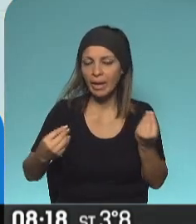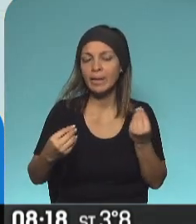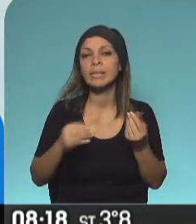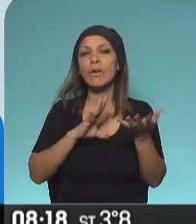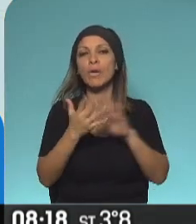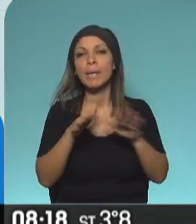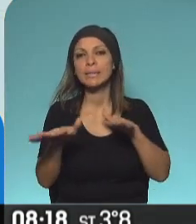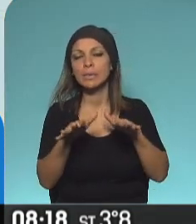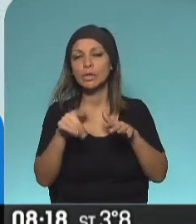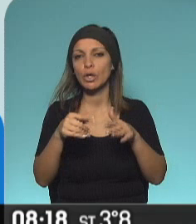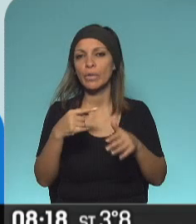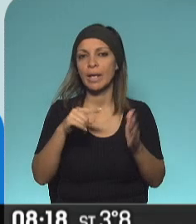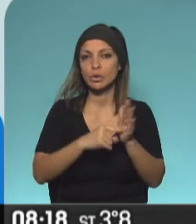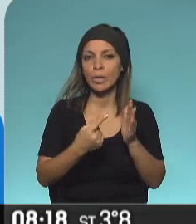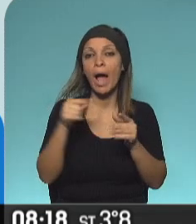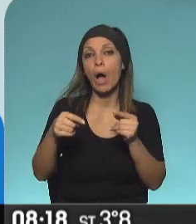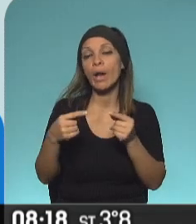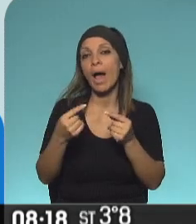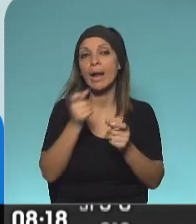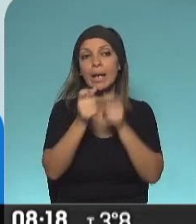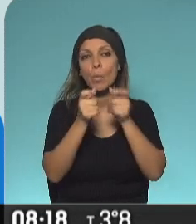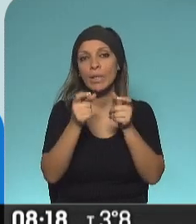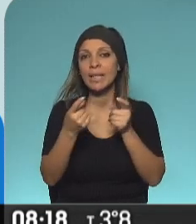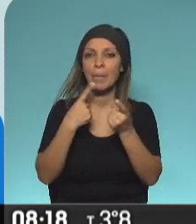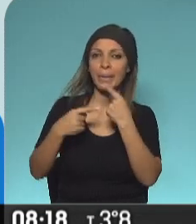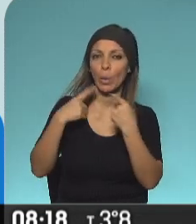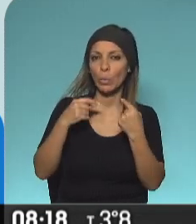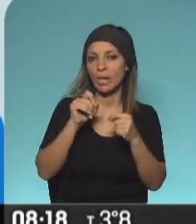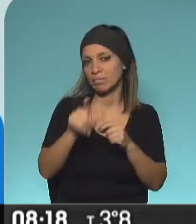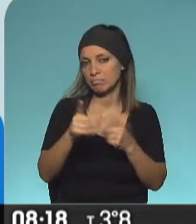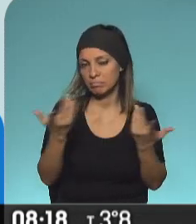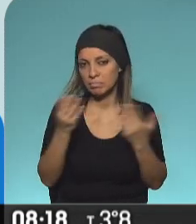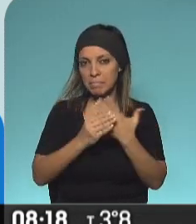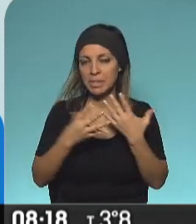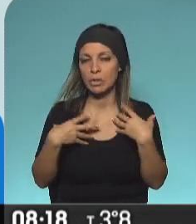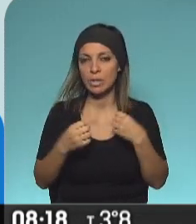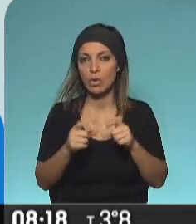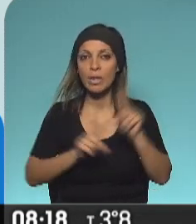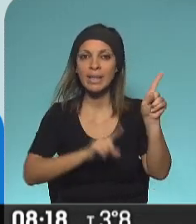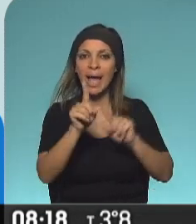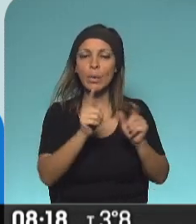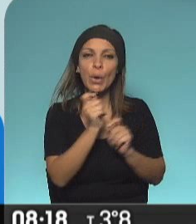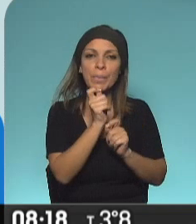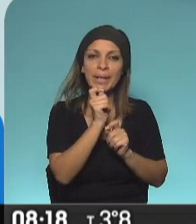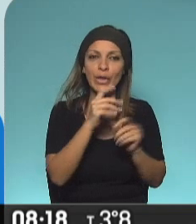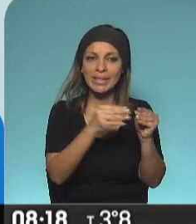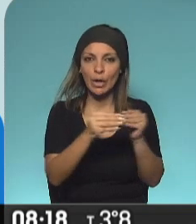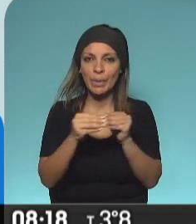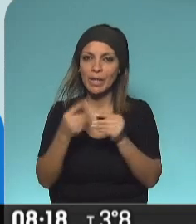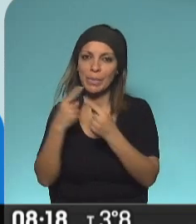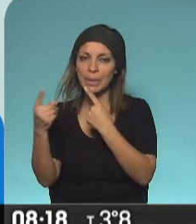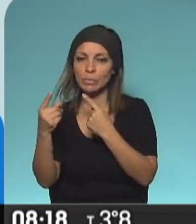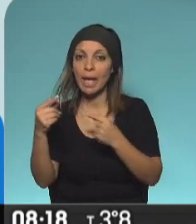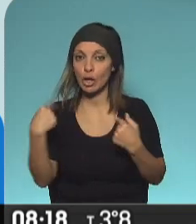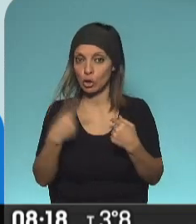Aires el ministro, y ahora está contestando las preguntas que le están formulando los colegas. Nosotros vamos